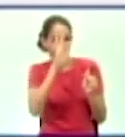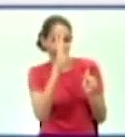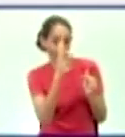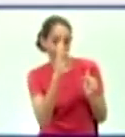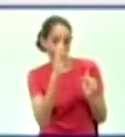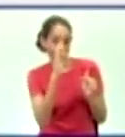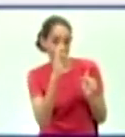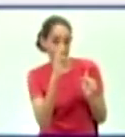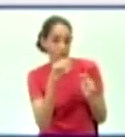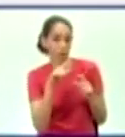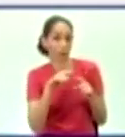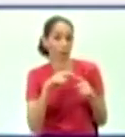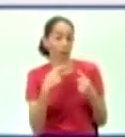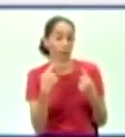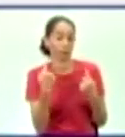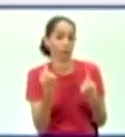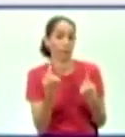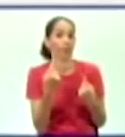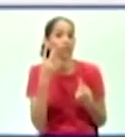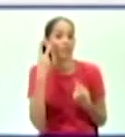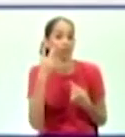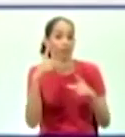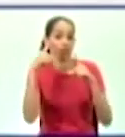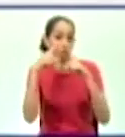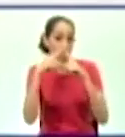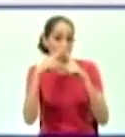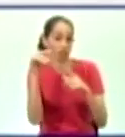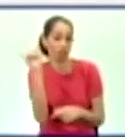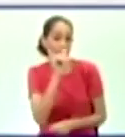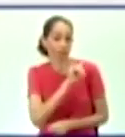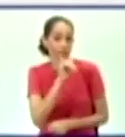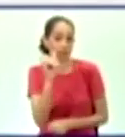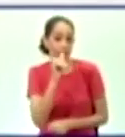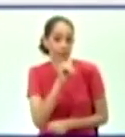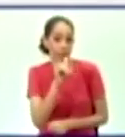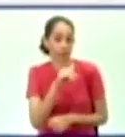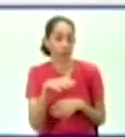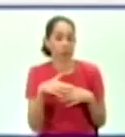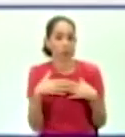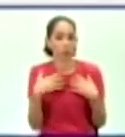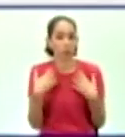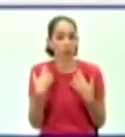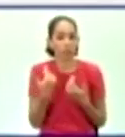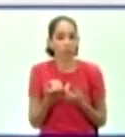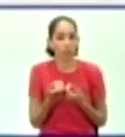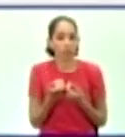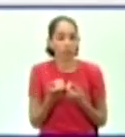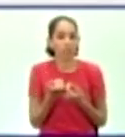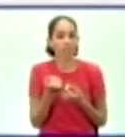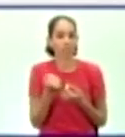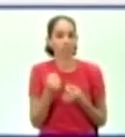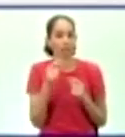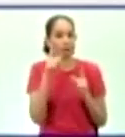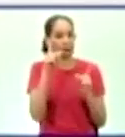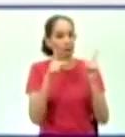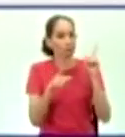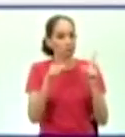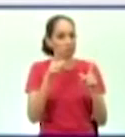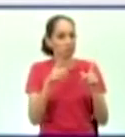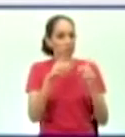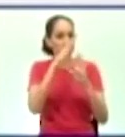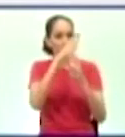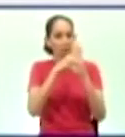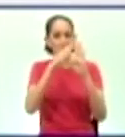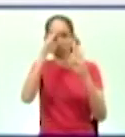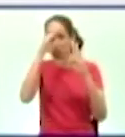iguales, basta con que demostremos entonces por lados homólogos, porque a